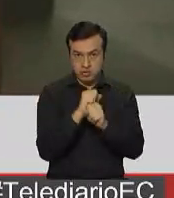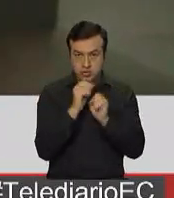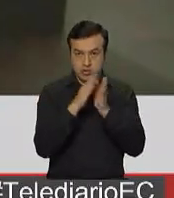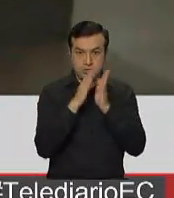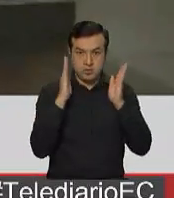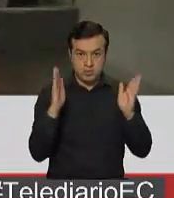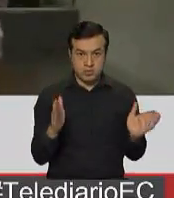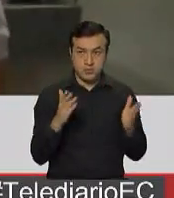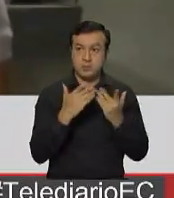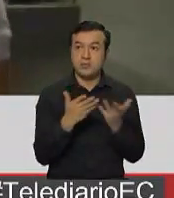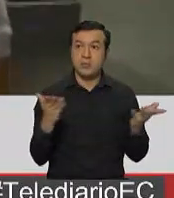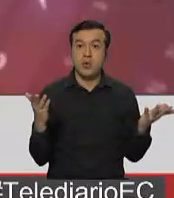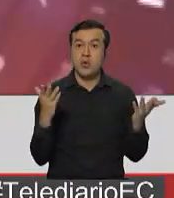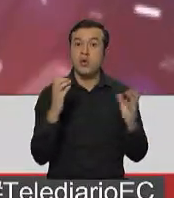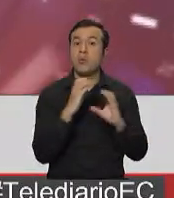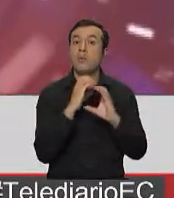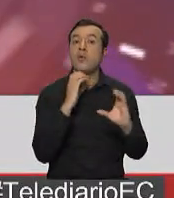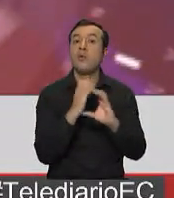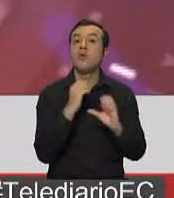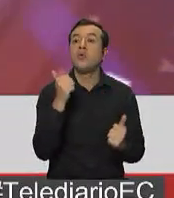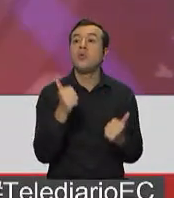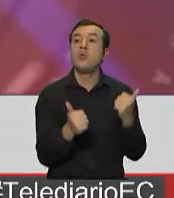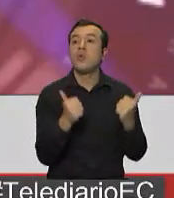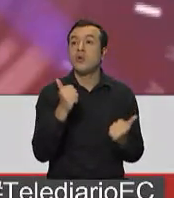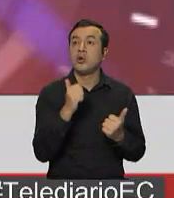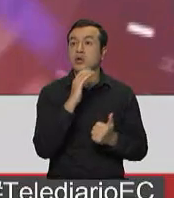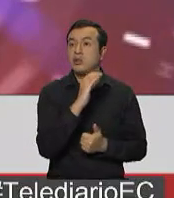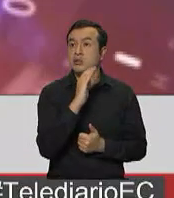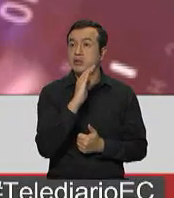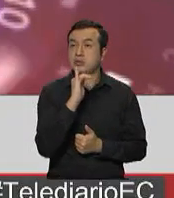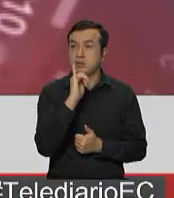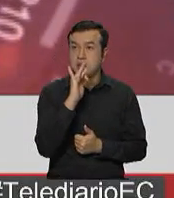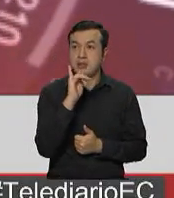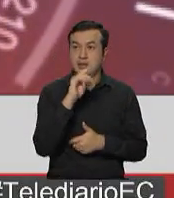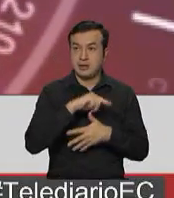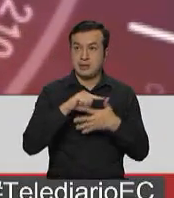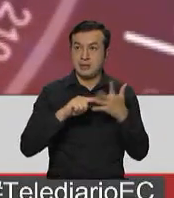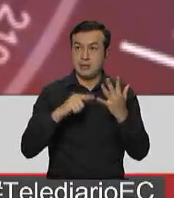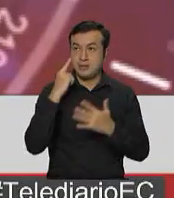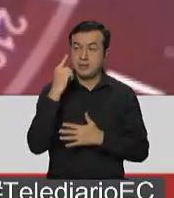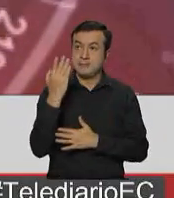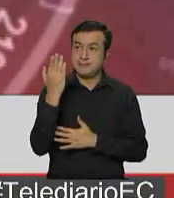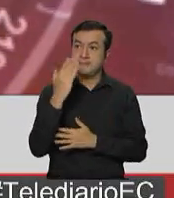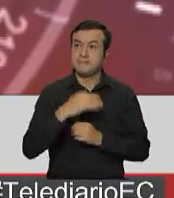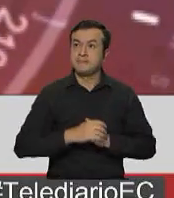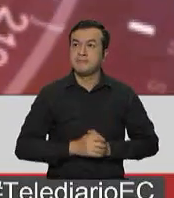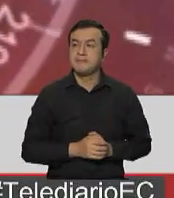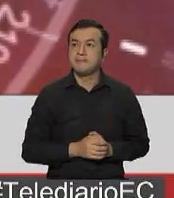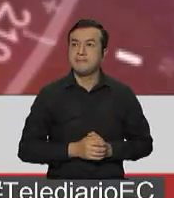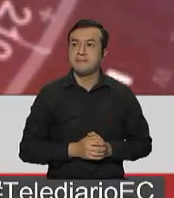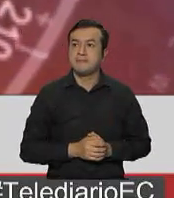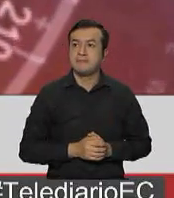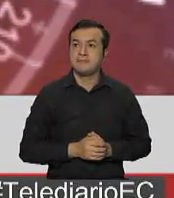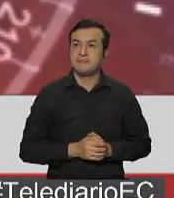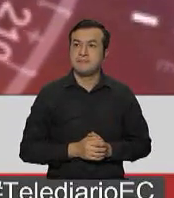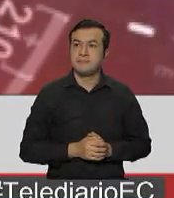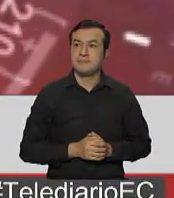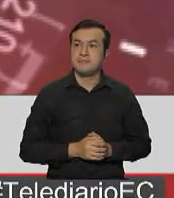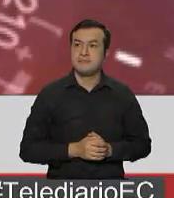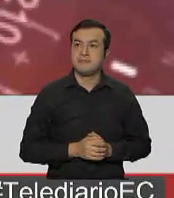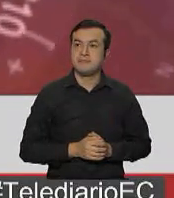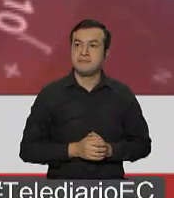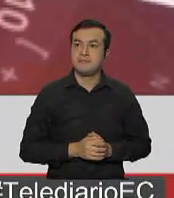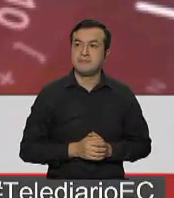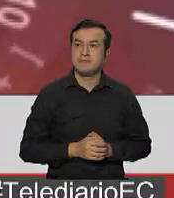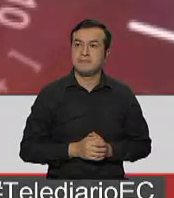Las cooperativas que entran en funcionamiento son Citim, Ejecutivo Express, Santa Ana Sisa, Rutas Balsareñas,